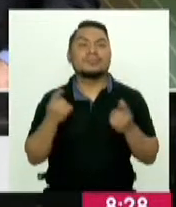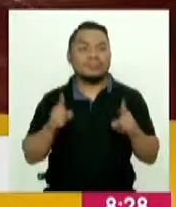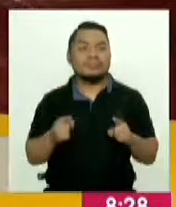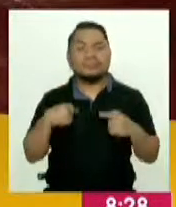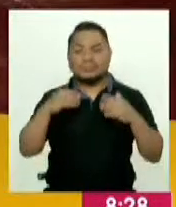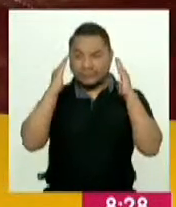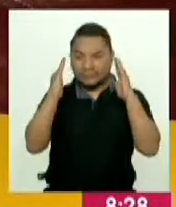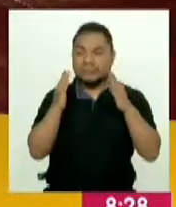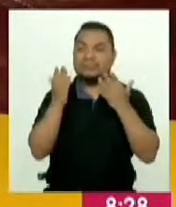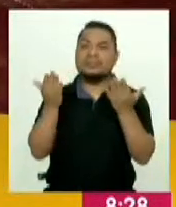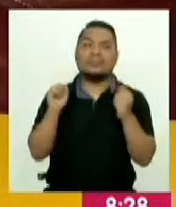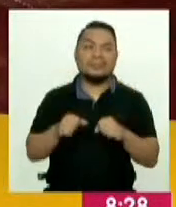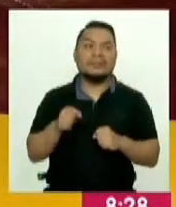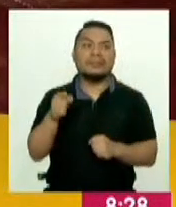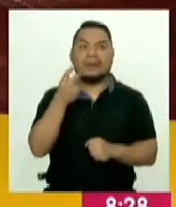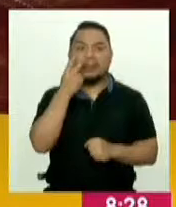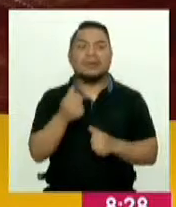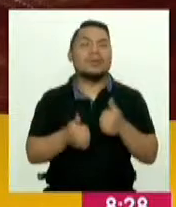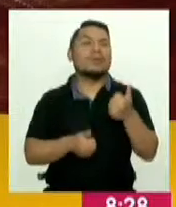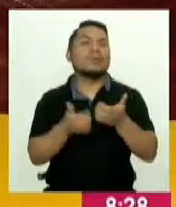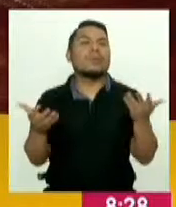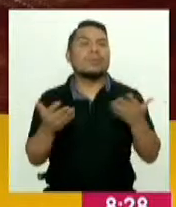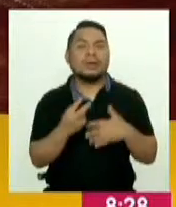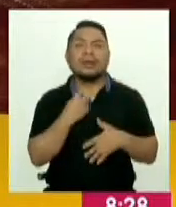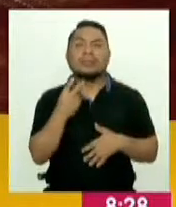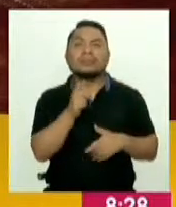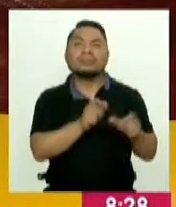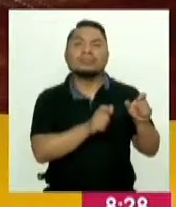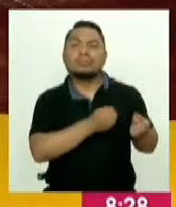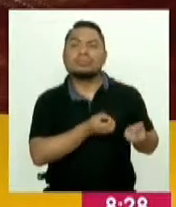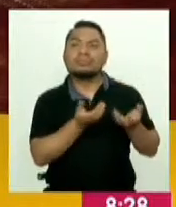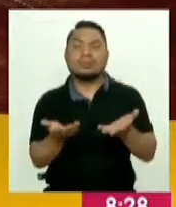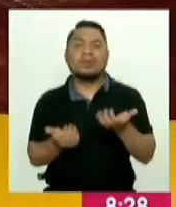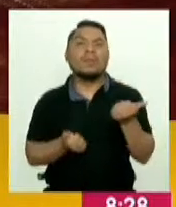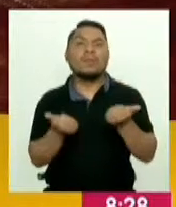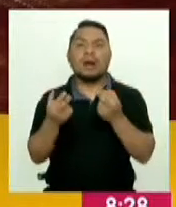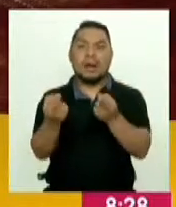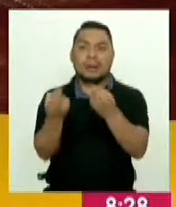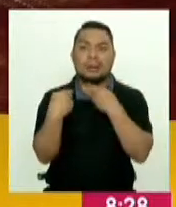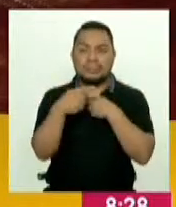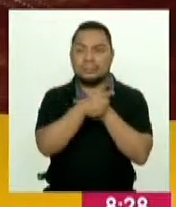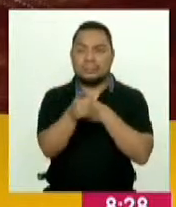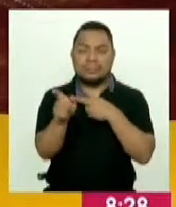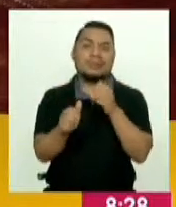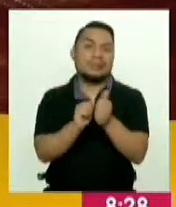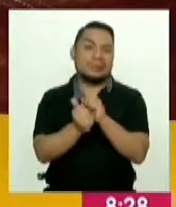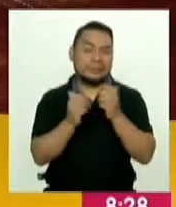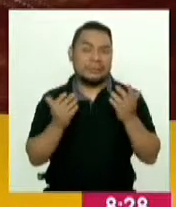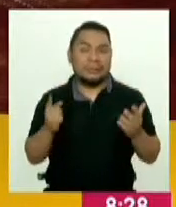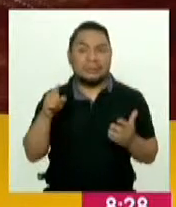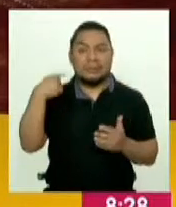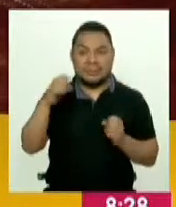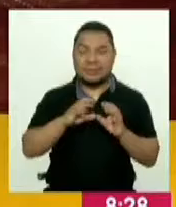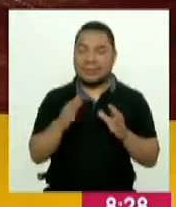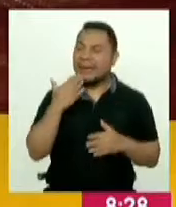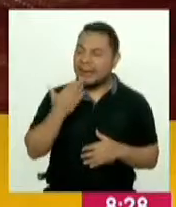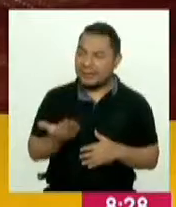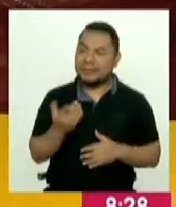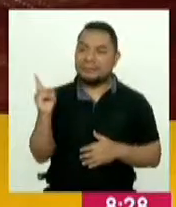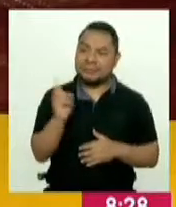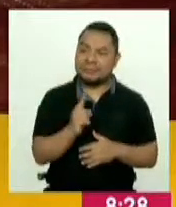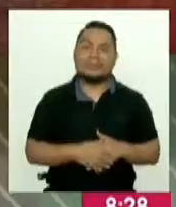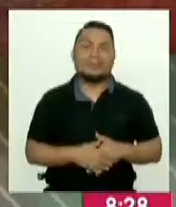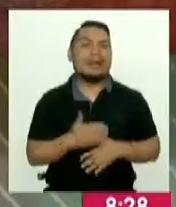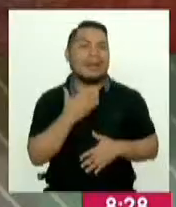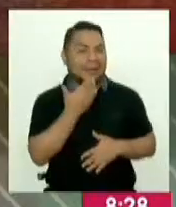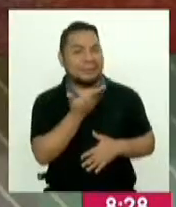estaremos atentos entonces a ver cuál es la voz de la ciudadanía y cuál será la respuesta que den los candidatos en los próximos días. Gracias por estar con